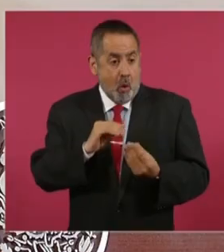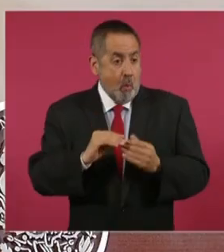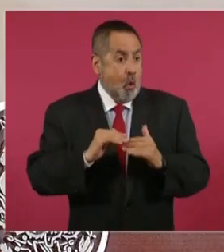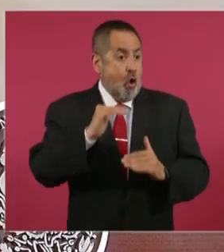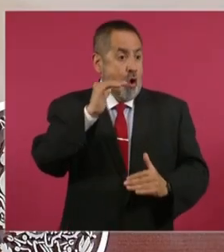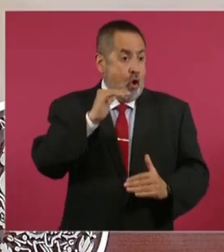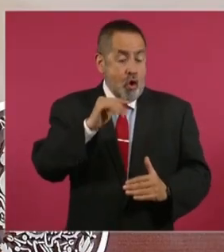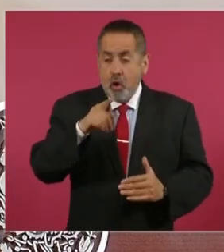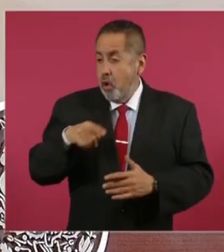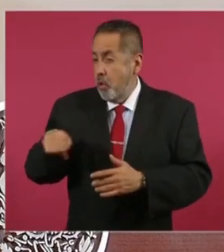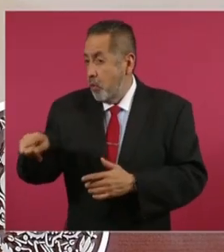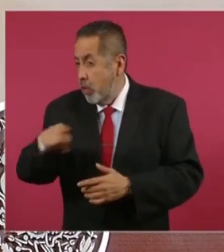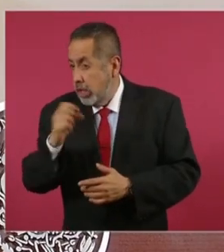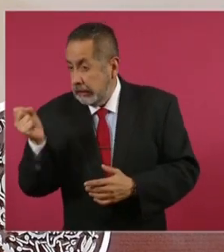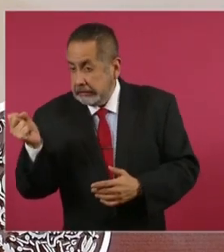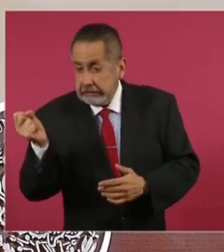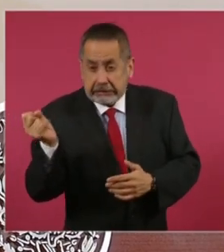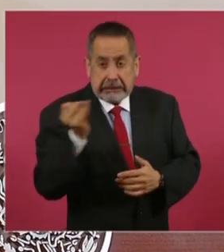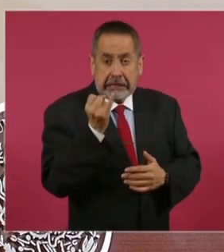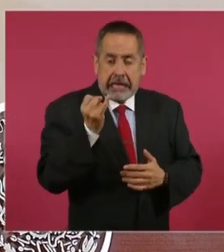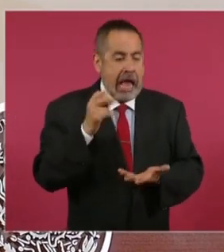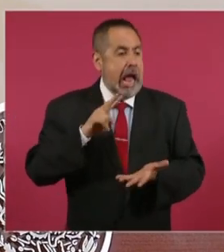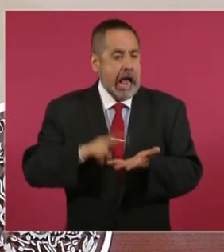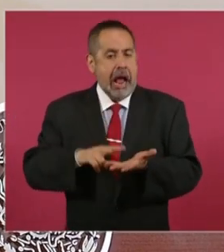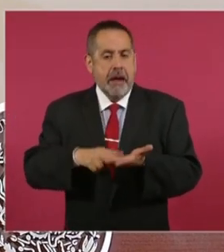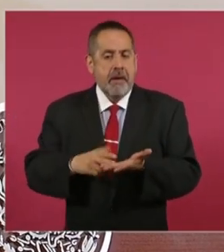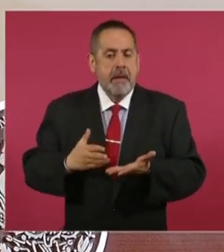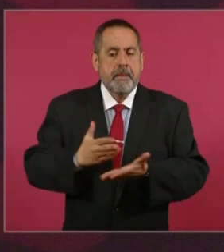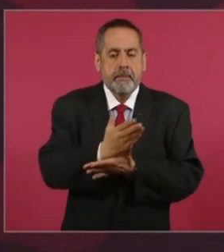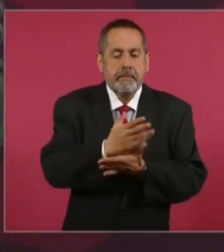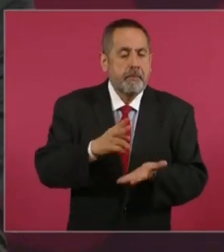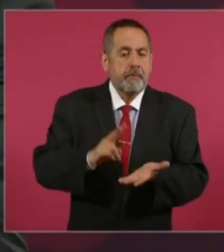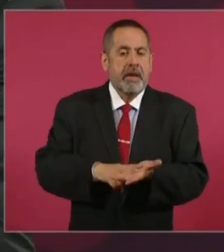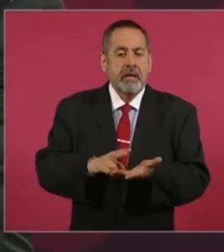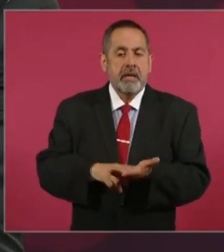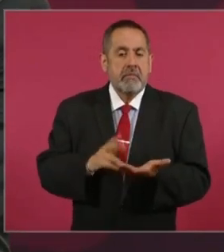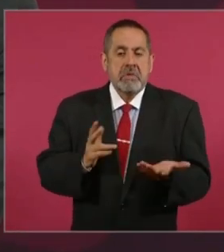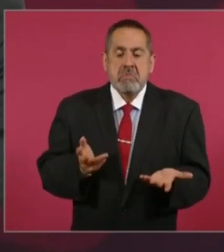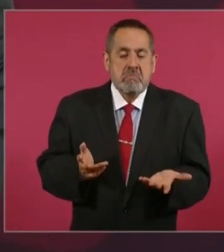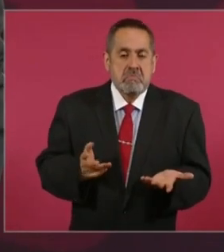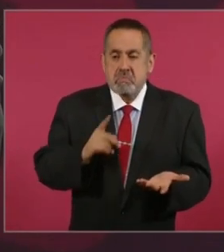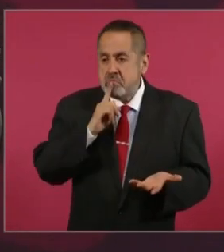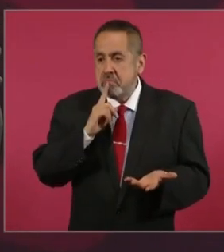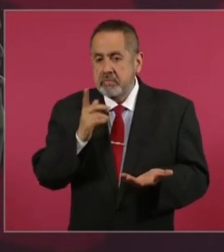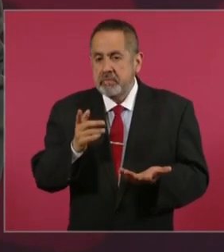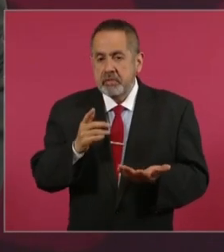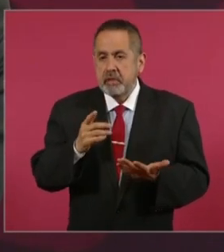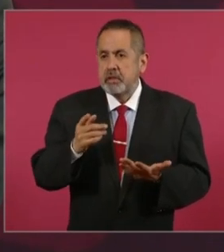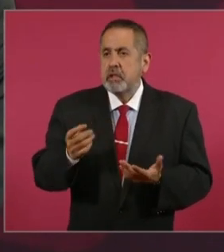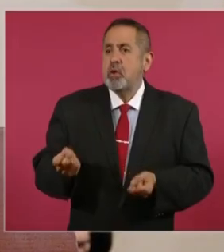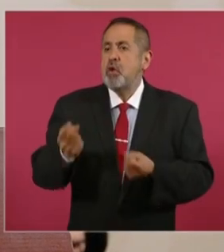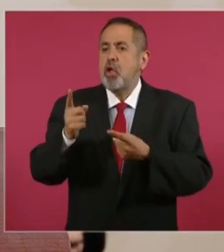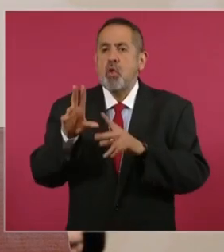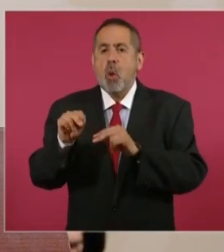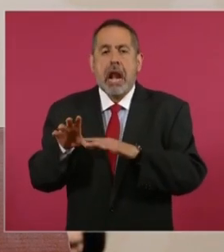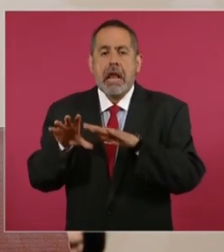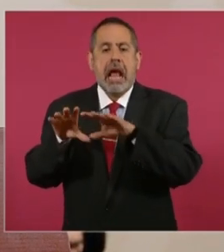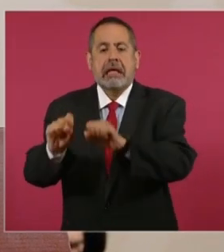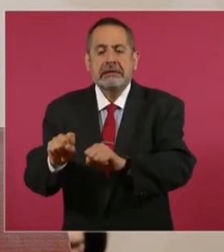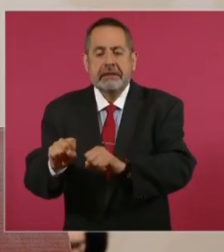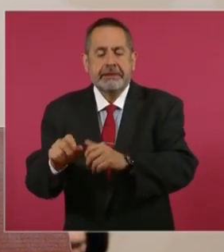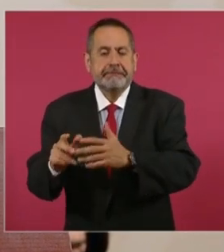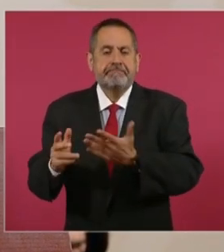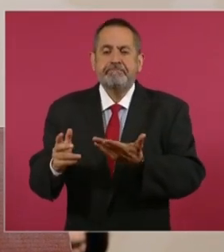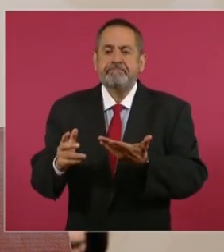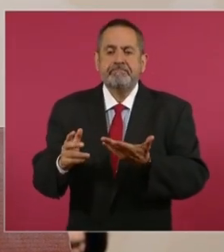tenga propósitos